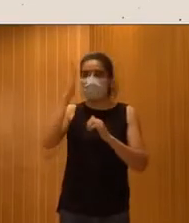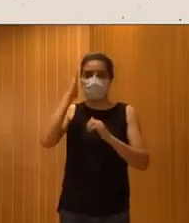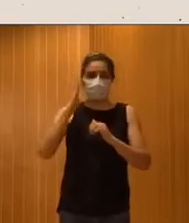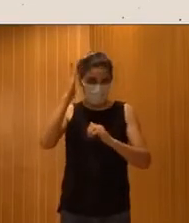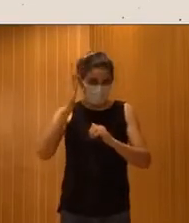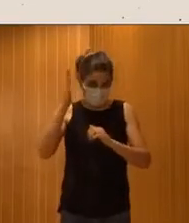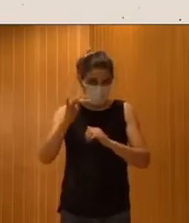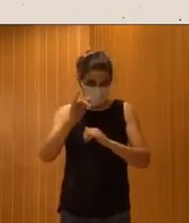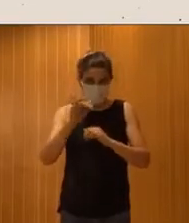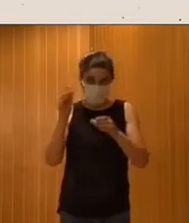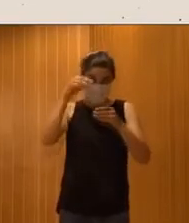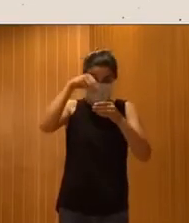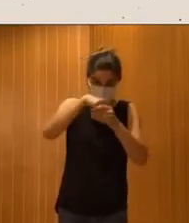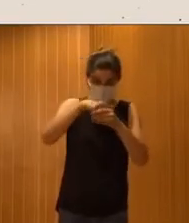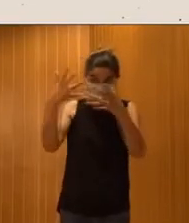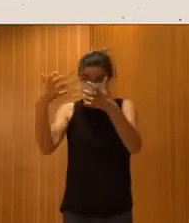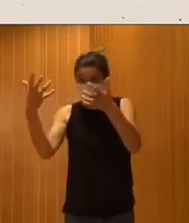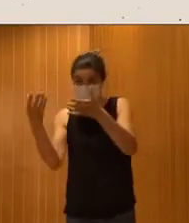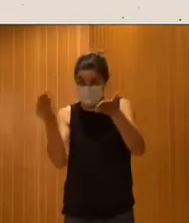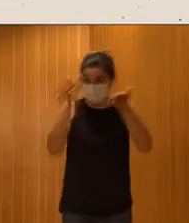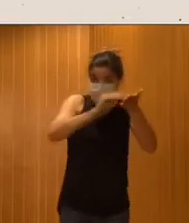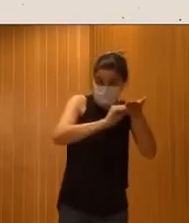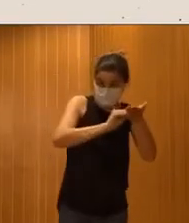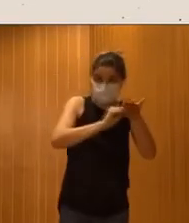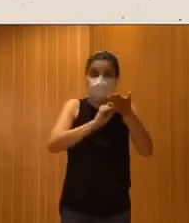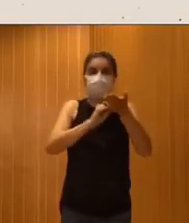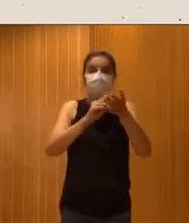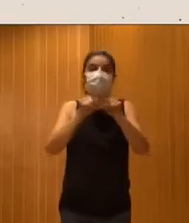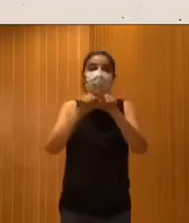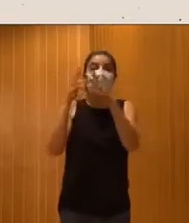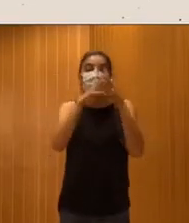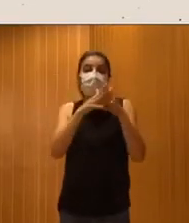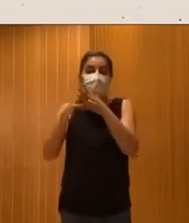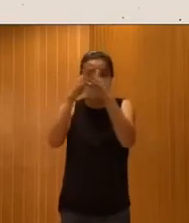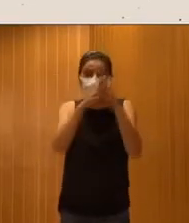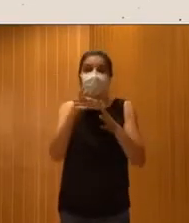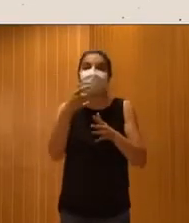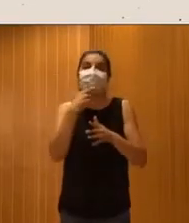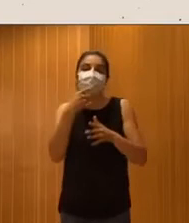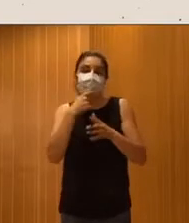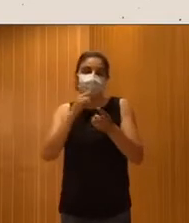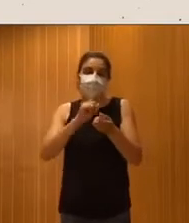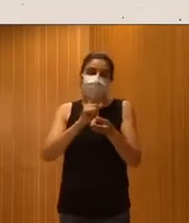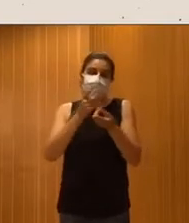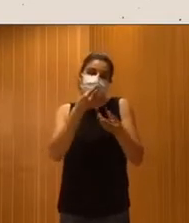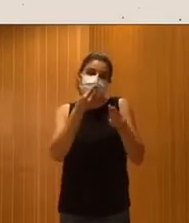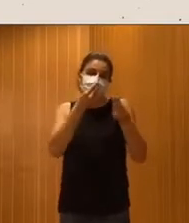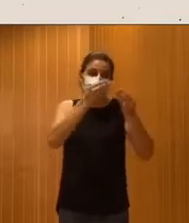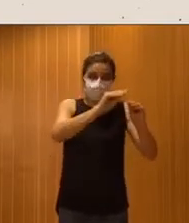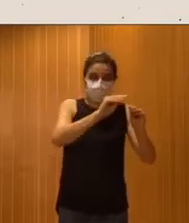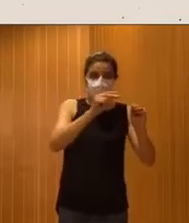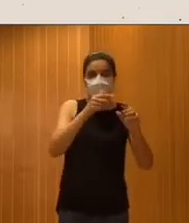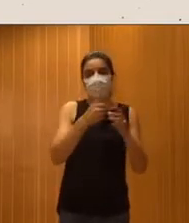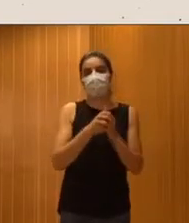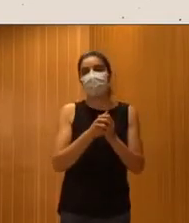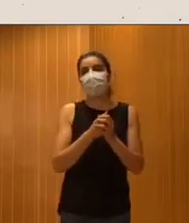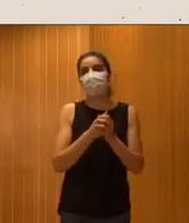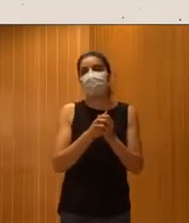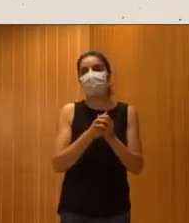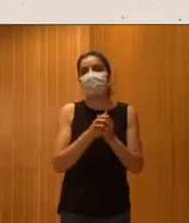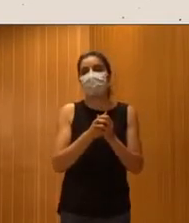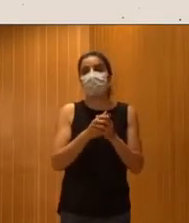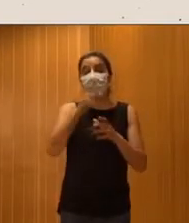también lo incluyó tal cual, o sea, lo traducido sin más, pues es parte de la ley